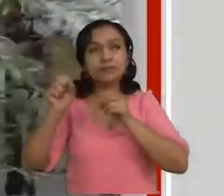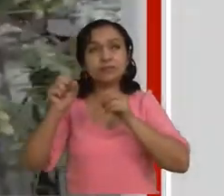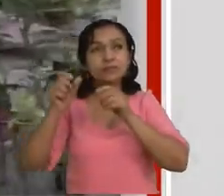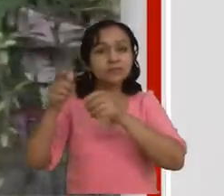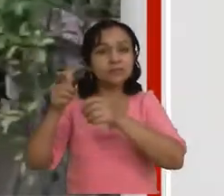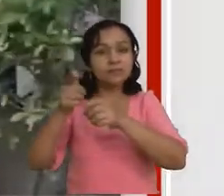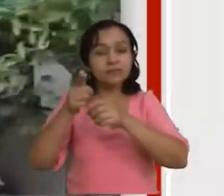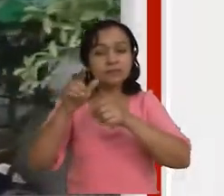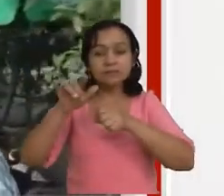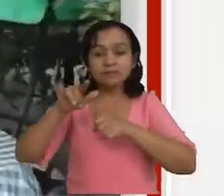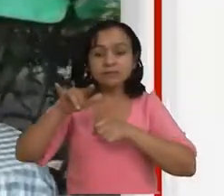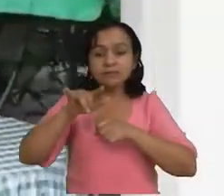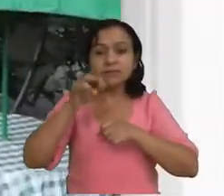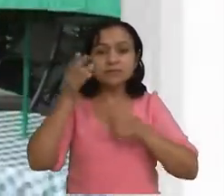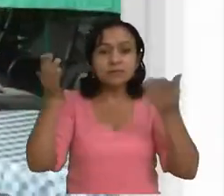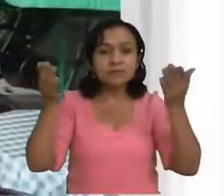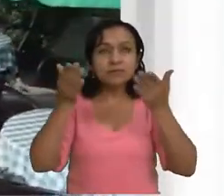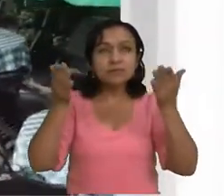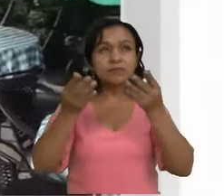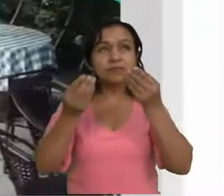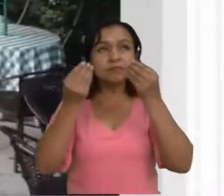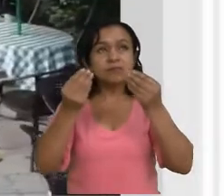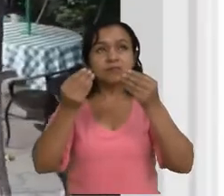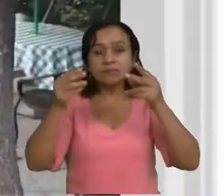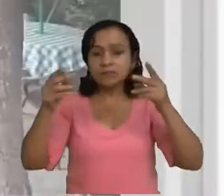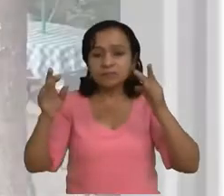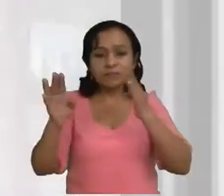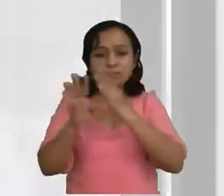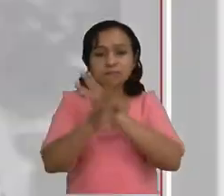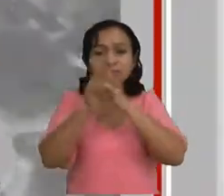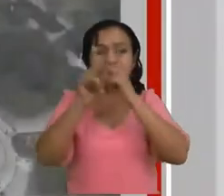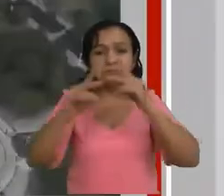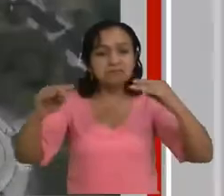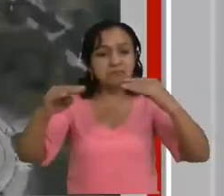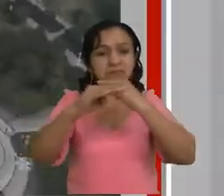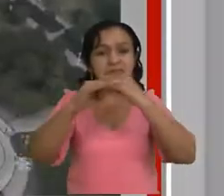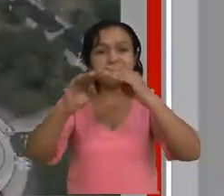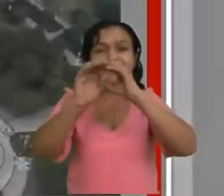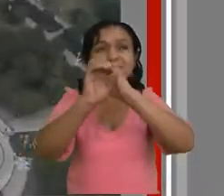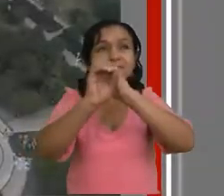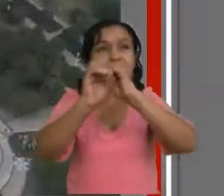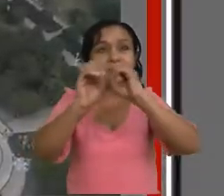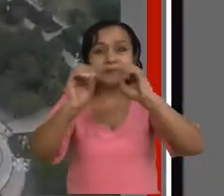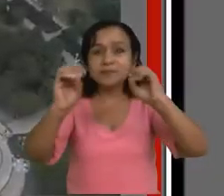ABC News muestra una urbe sin peatones y sin automóviles.